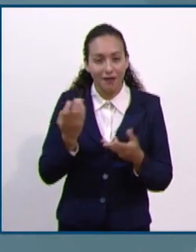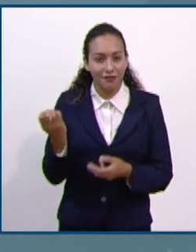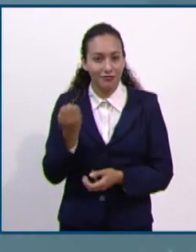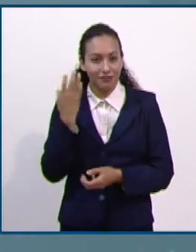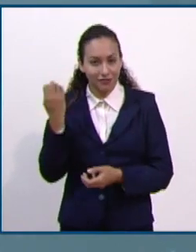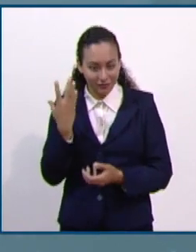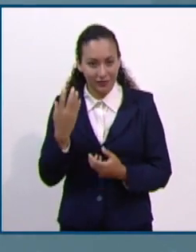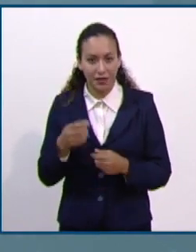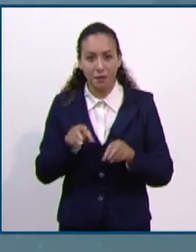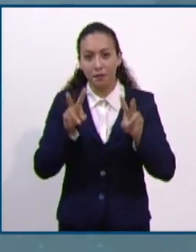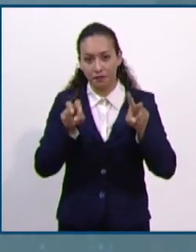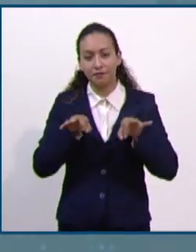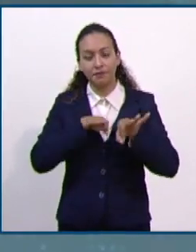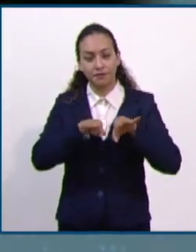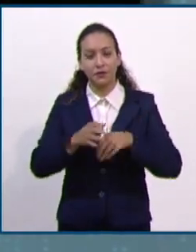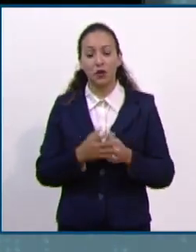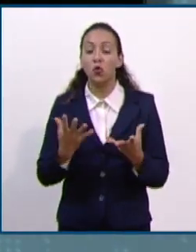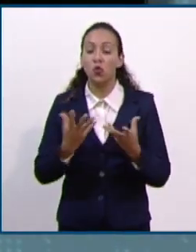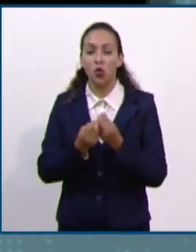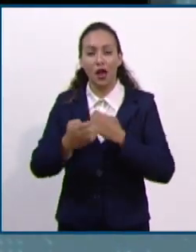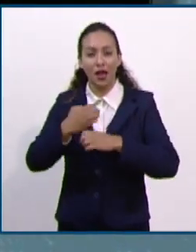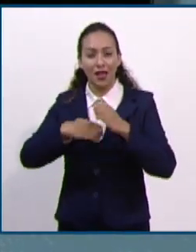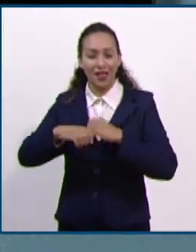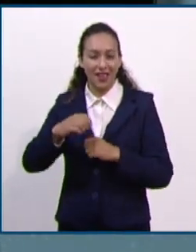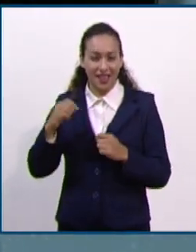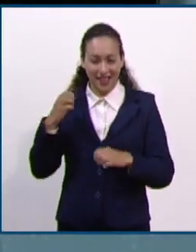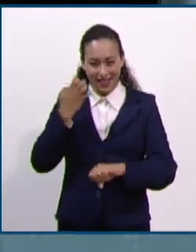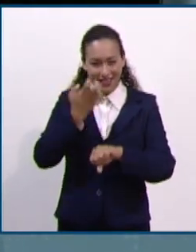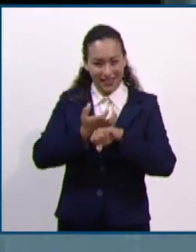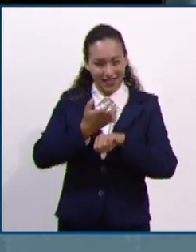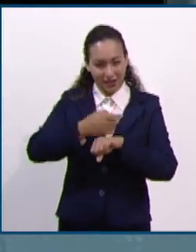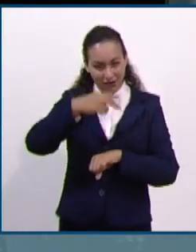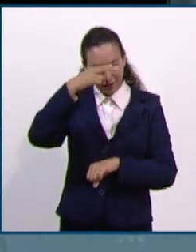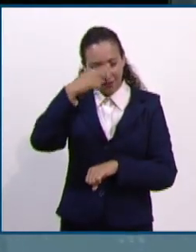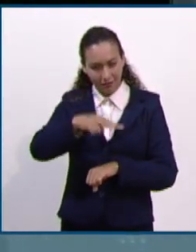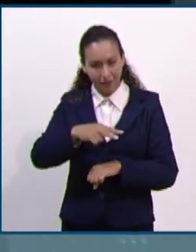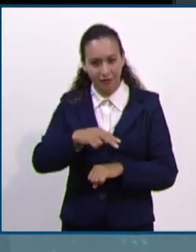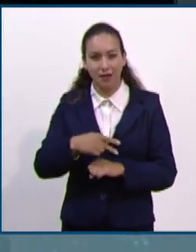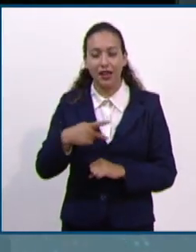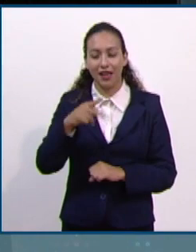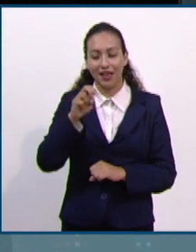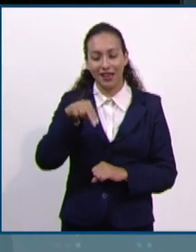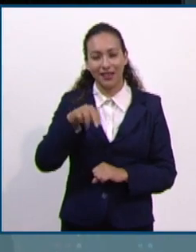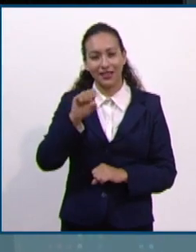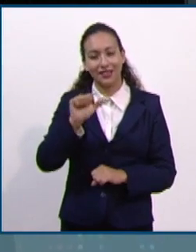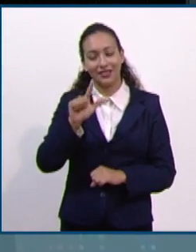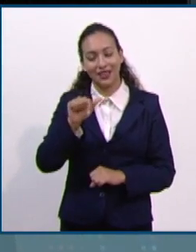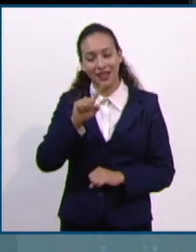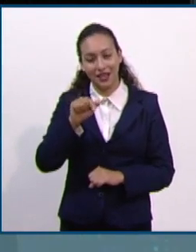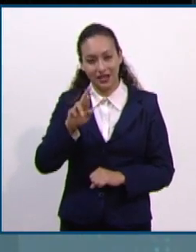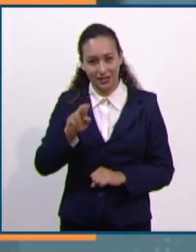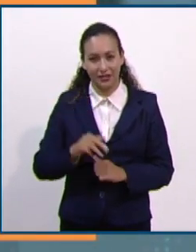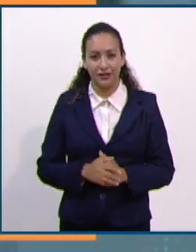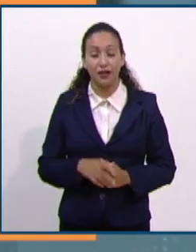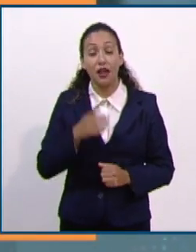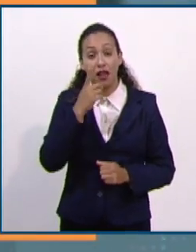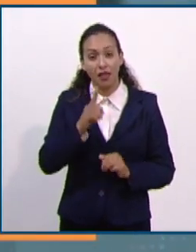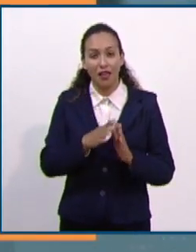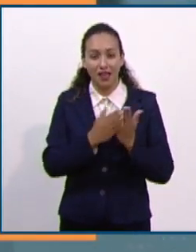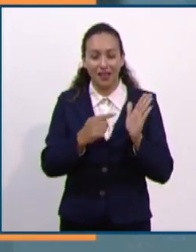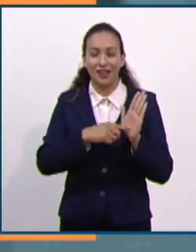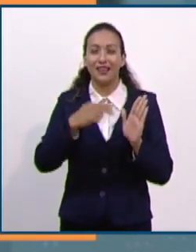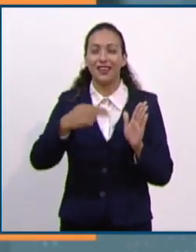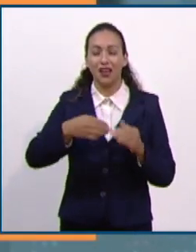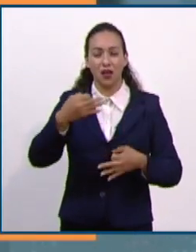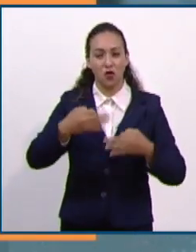materia, en conjunto con el embajador de Estados Unidos en México, Ken Salazar. Así lo destacó el boletín La Judicatura Hoy,